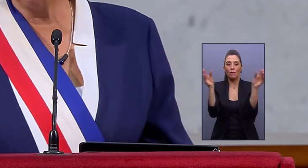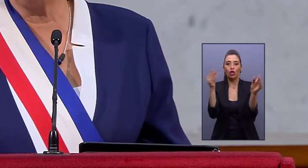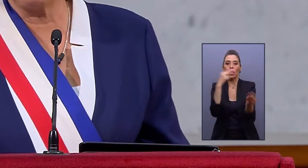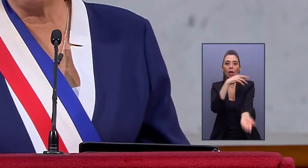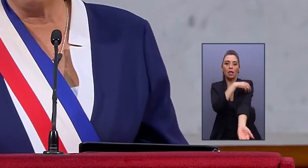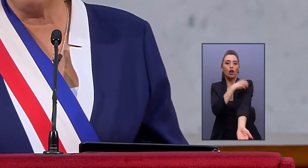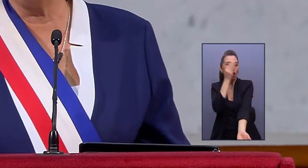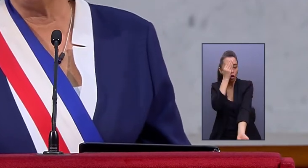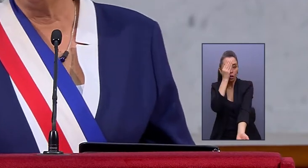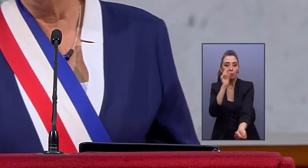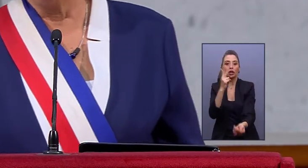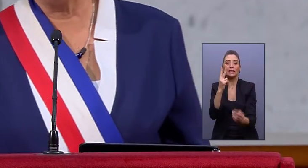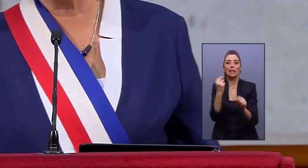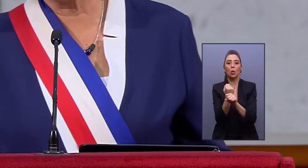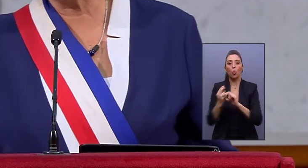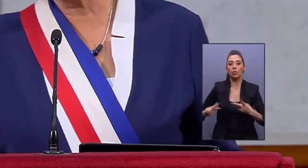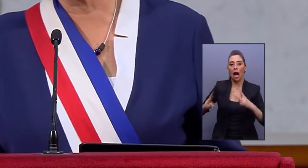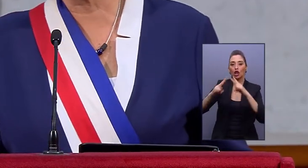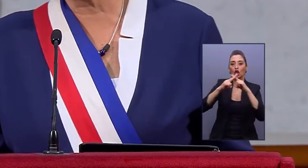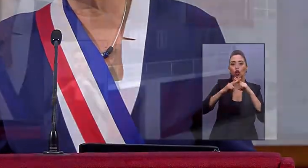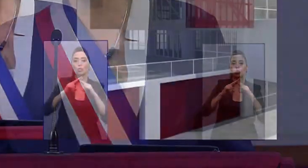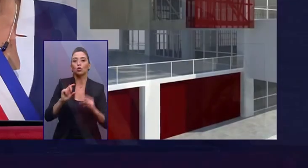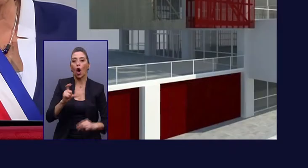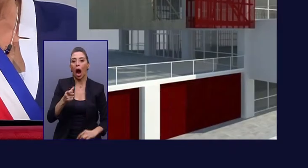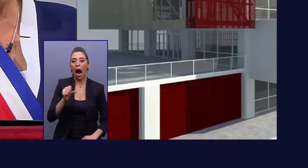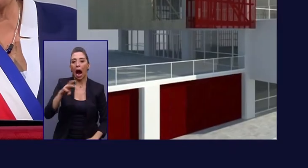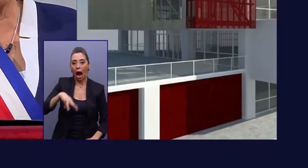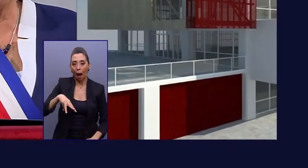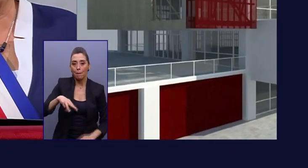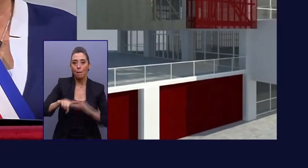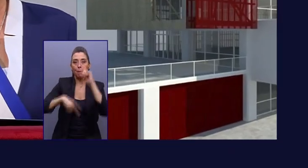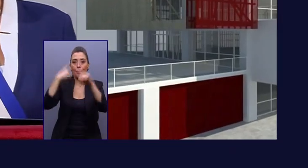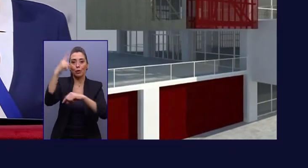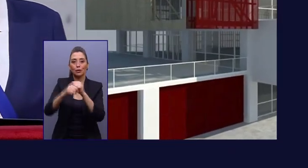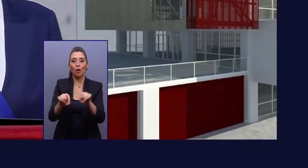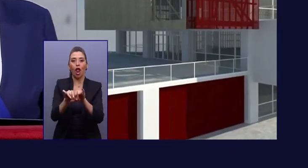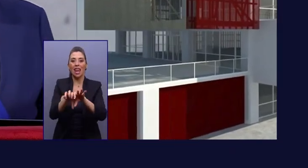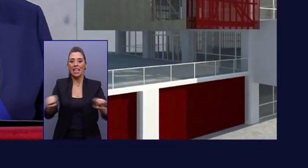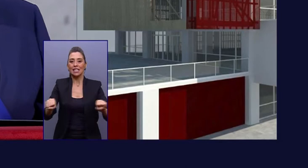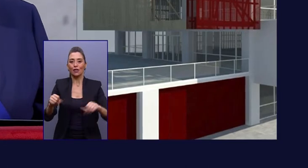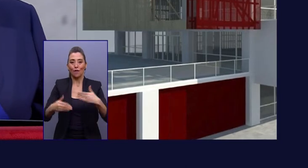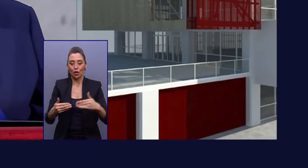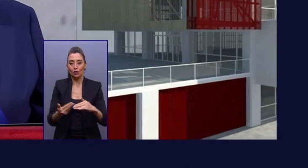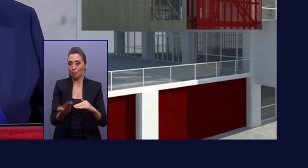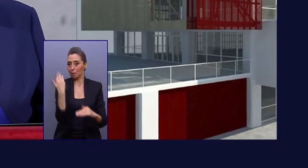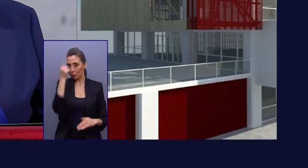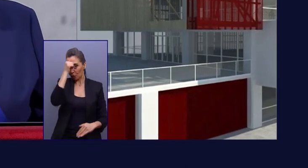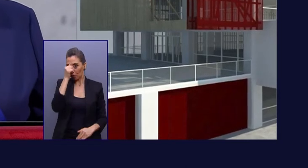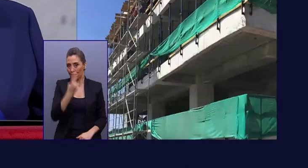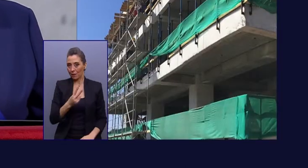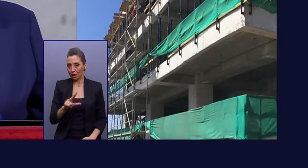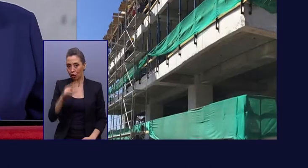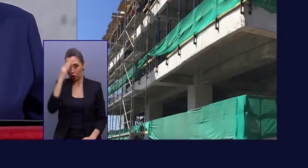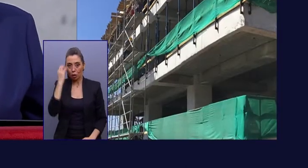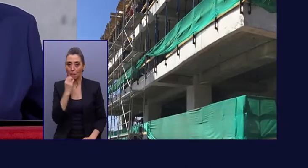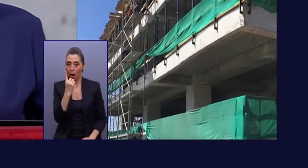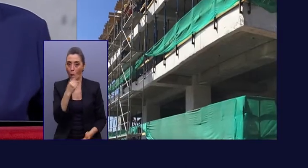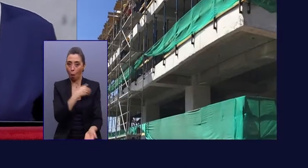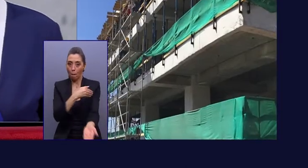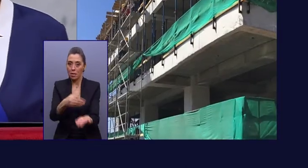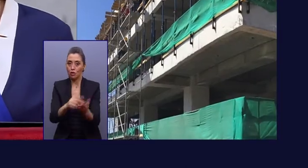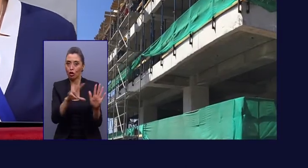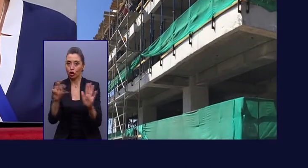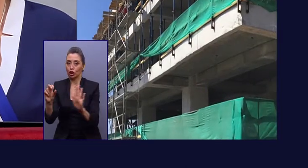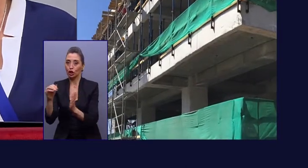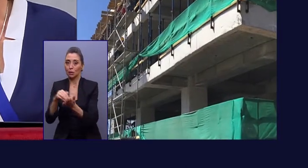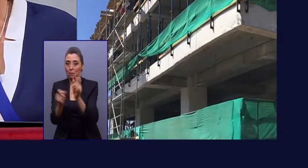la segunda etapa del GAM, para que empiecen a funcionar a principios del próximo año. El pasado domingo 28 de mayo,